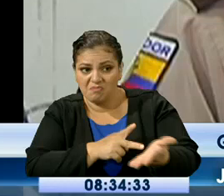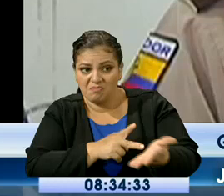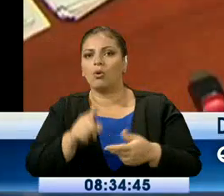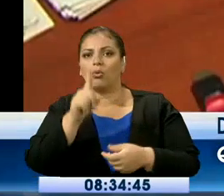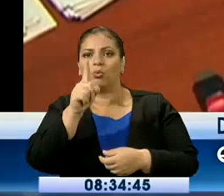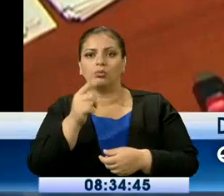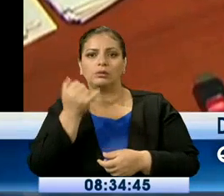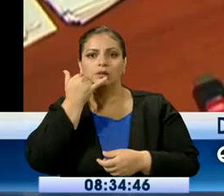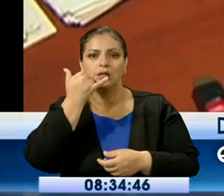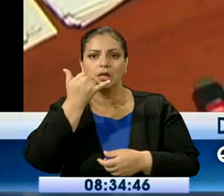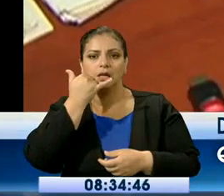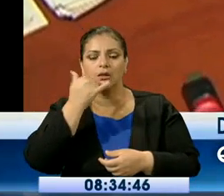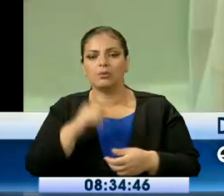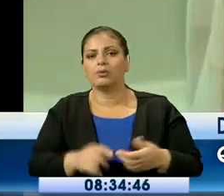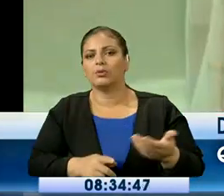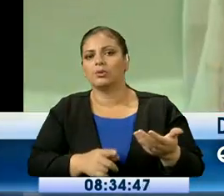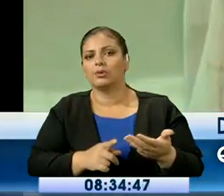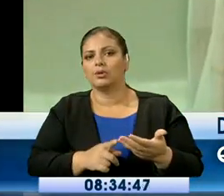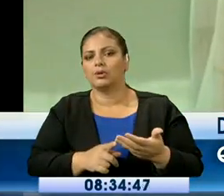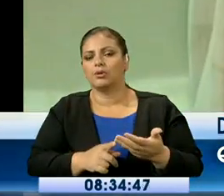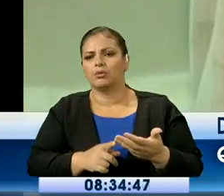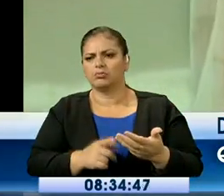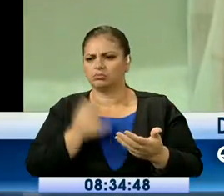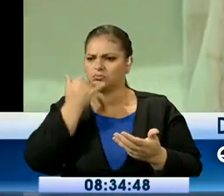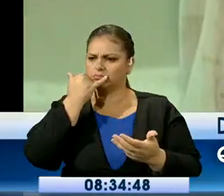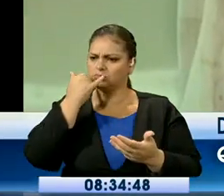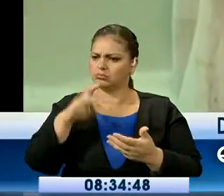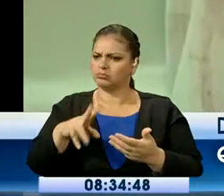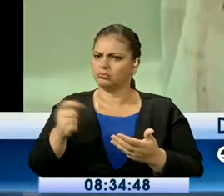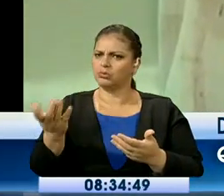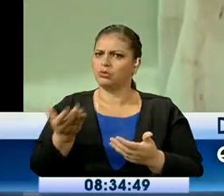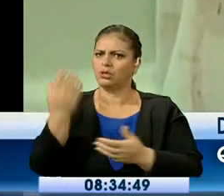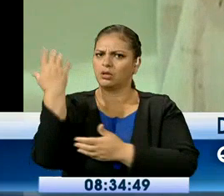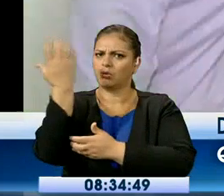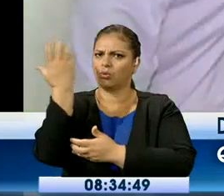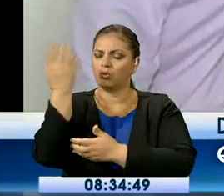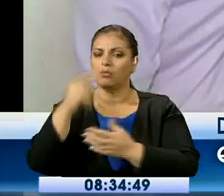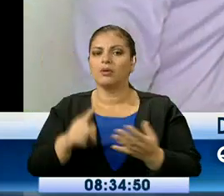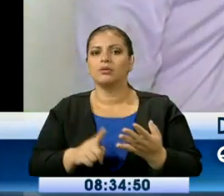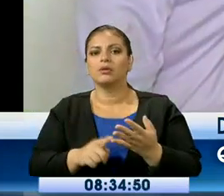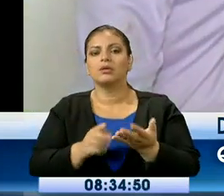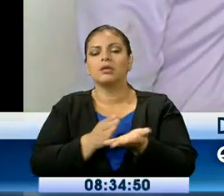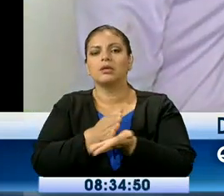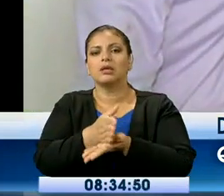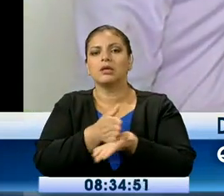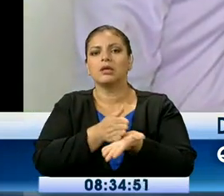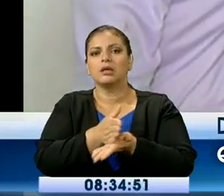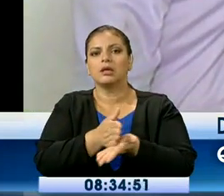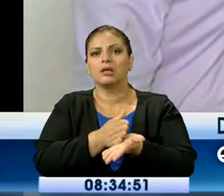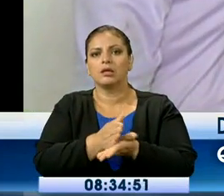reportado como robado en Colombia. Un arma blanca cuchillo,